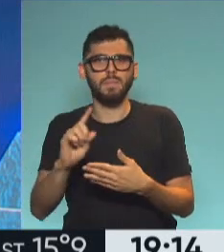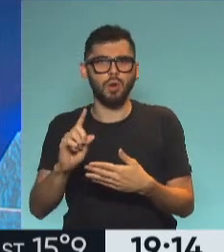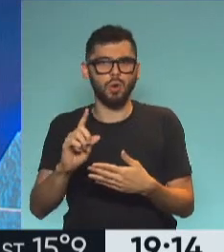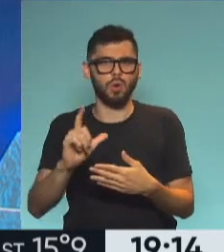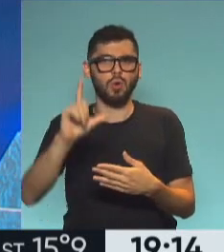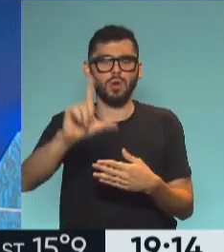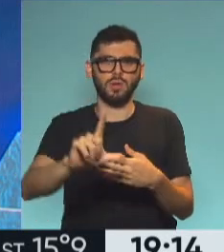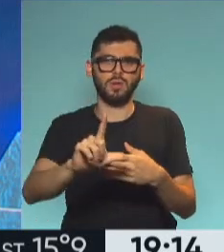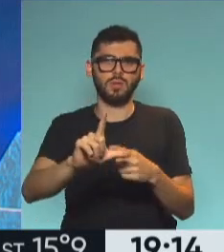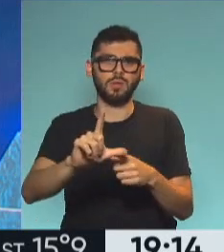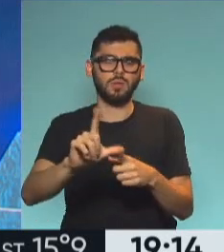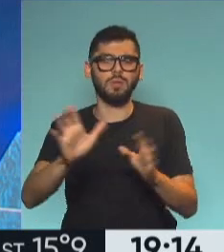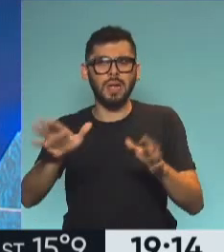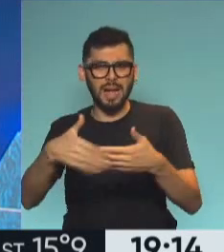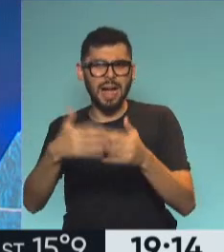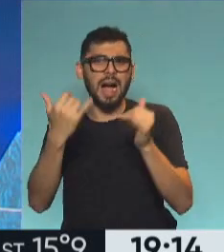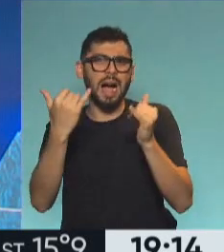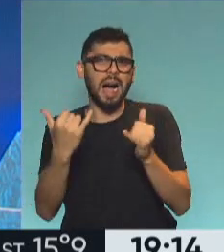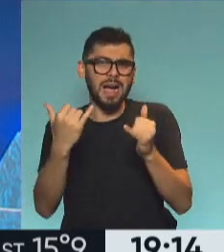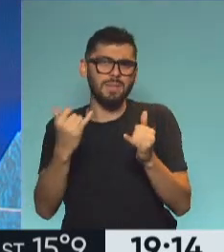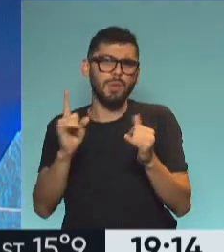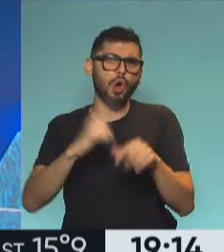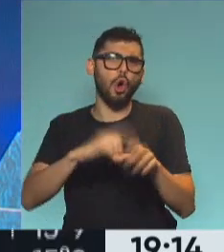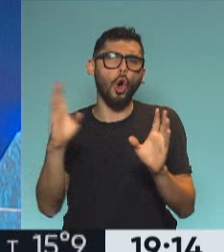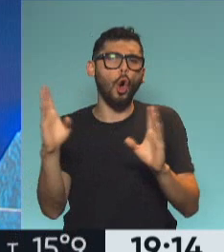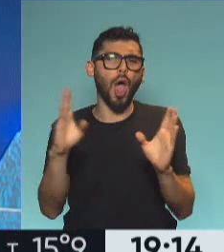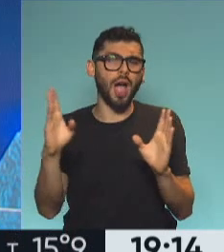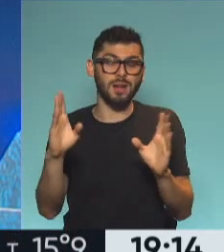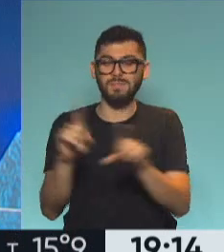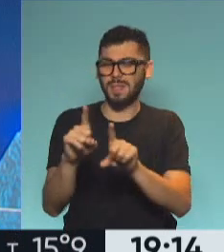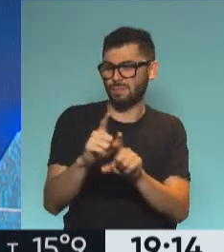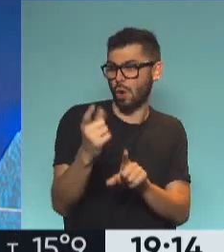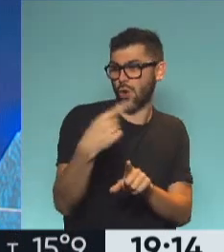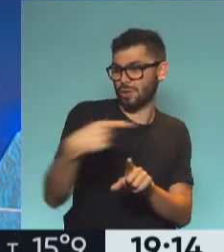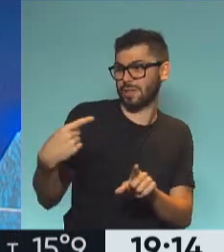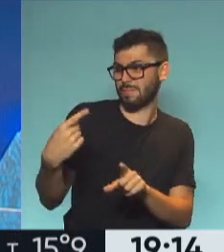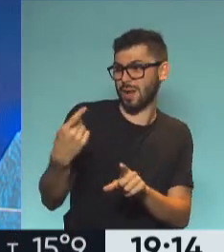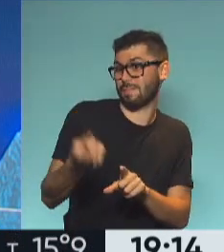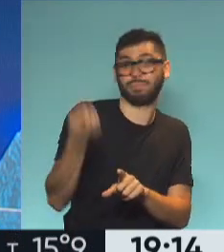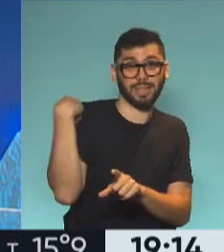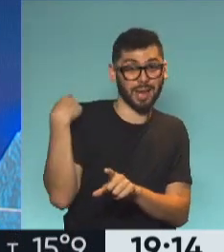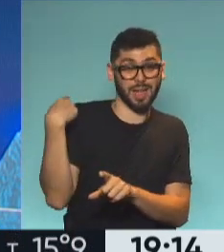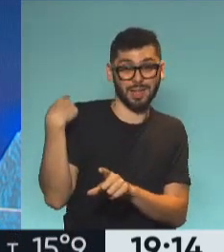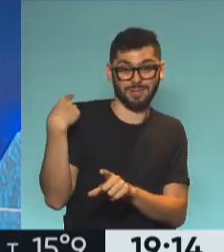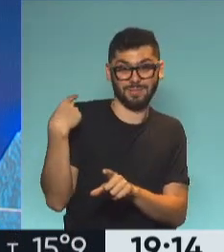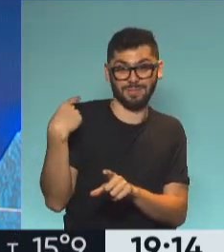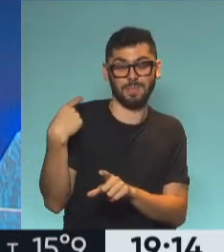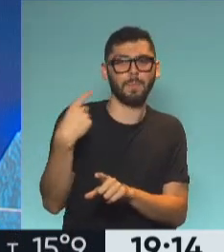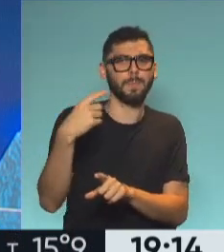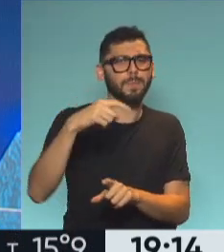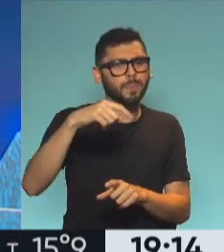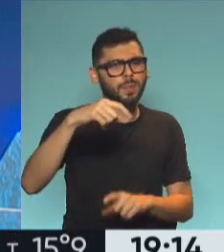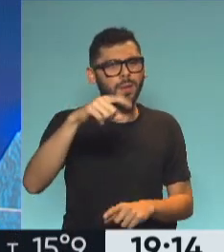las restricciones a la circulación. El tema es que él es en otro horario, al horario que teníamos hasta la semana pasada. Acá lo que